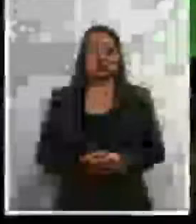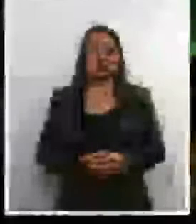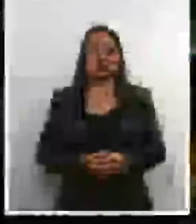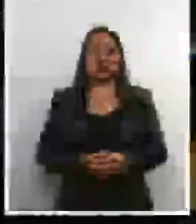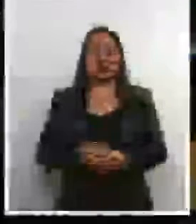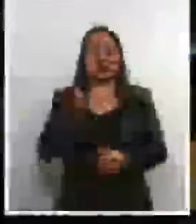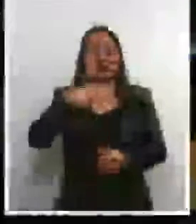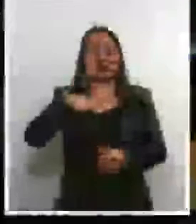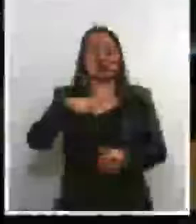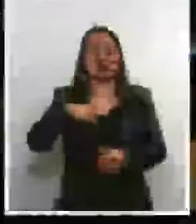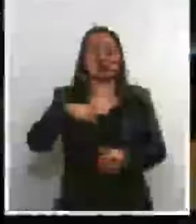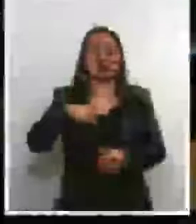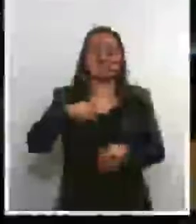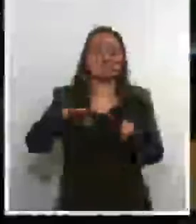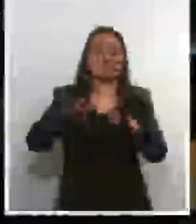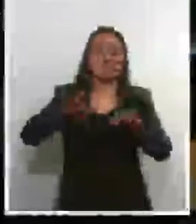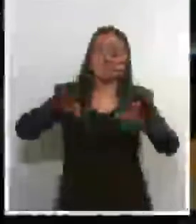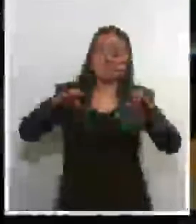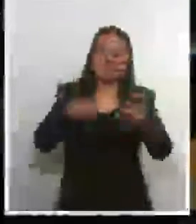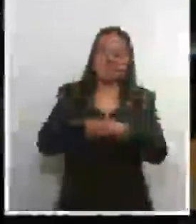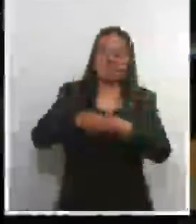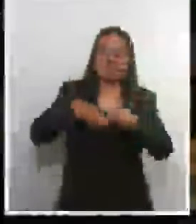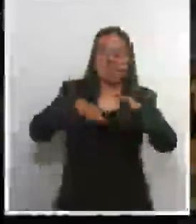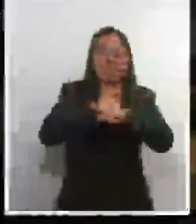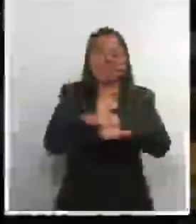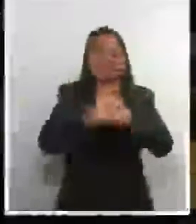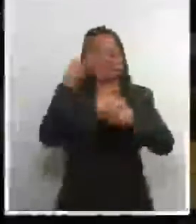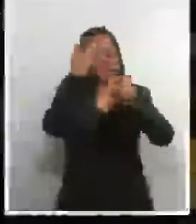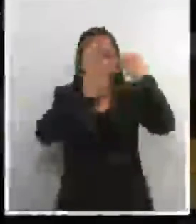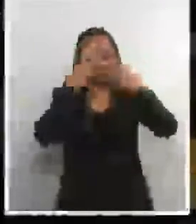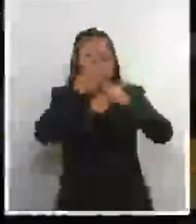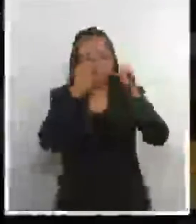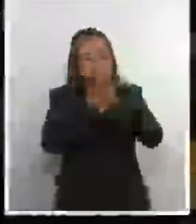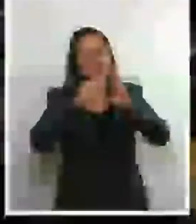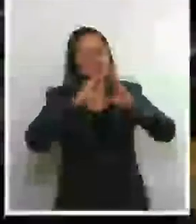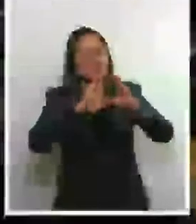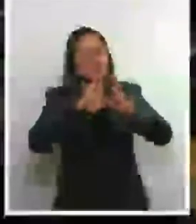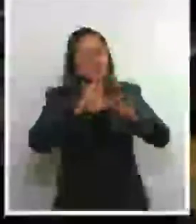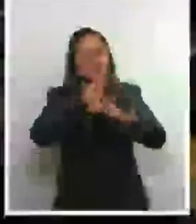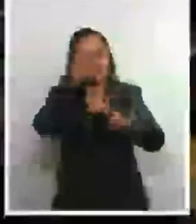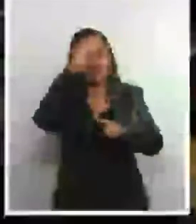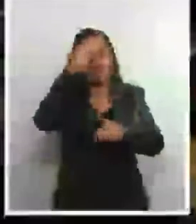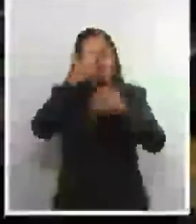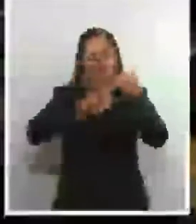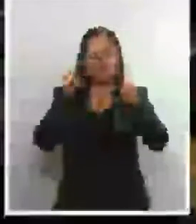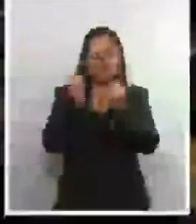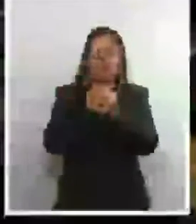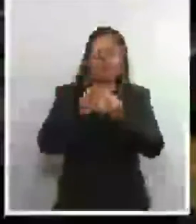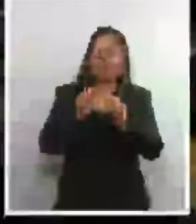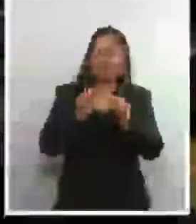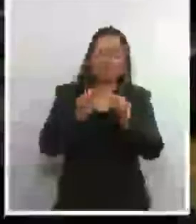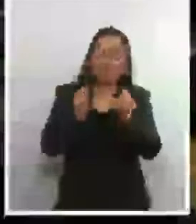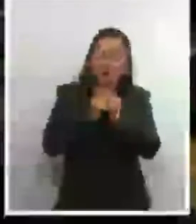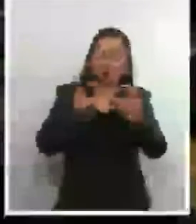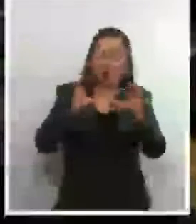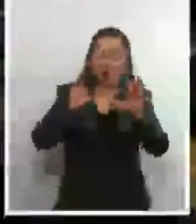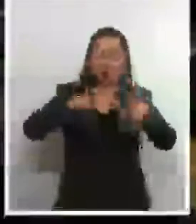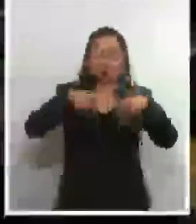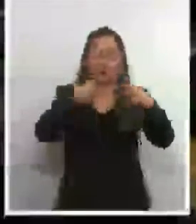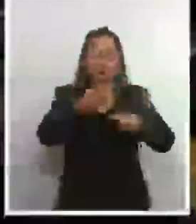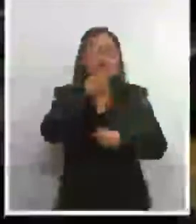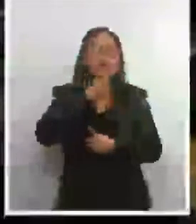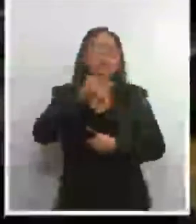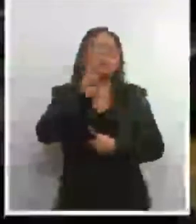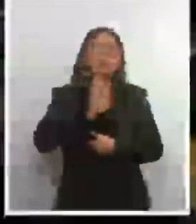La selección, ingreso, formación, evaluación, permanencia, reconocimiento y certificación de las y